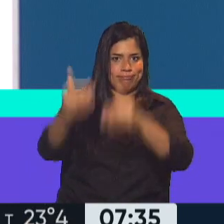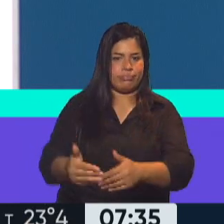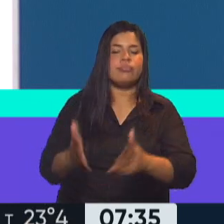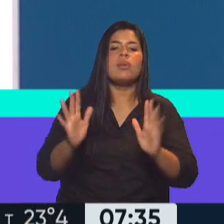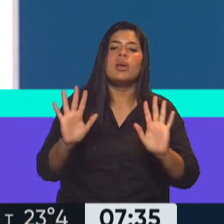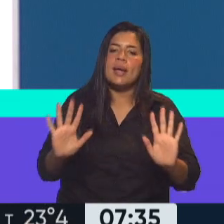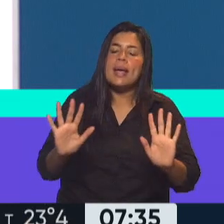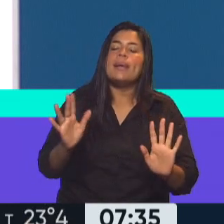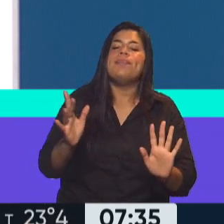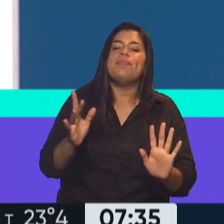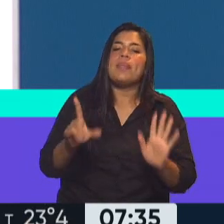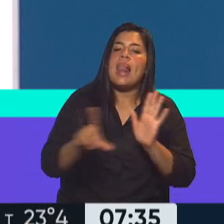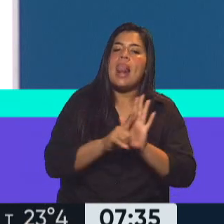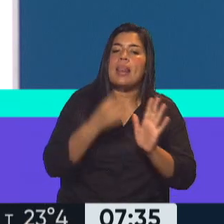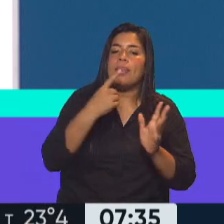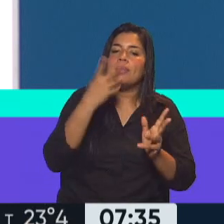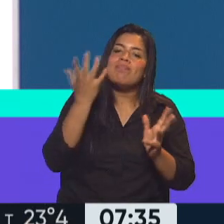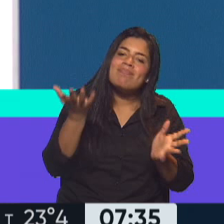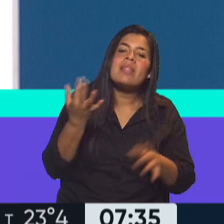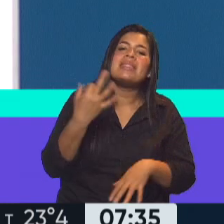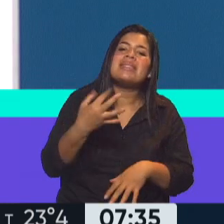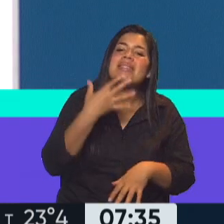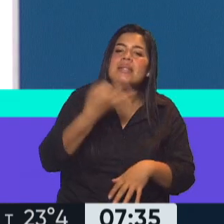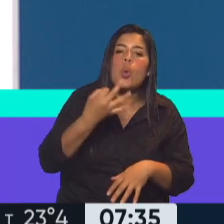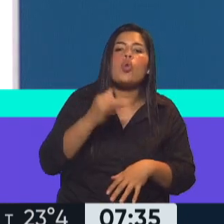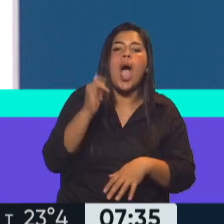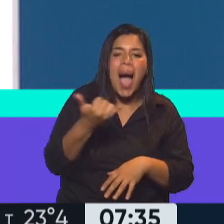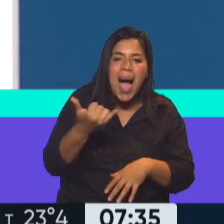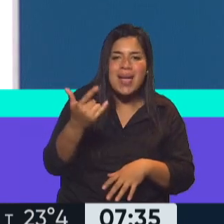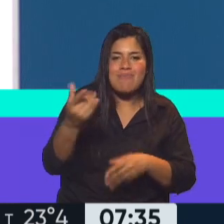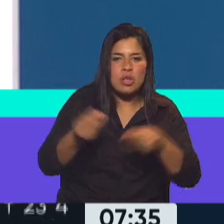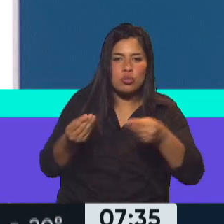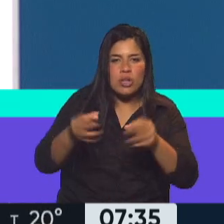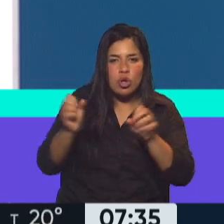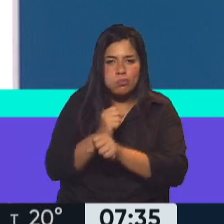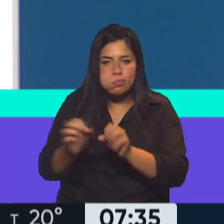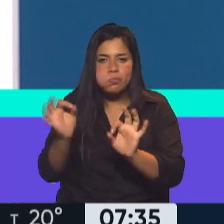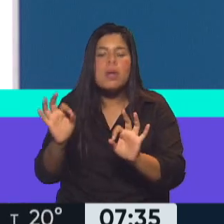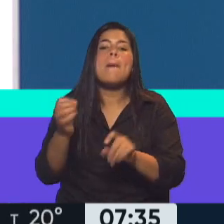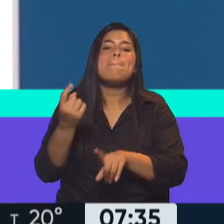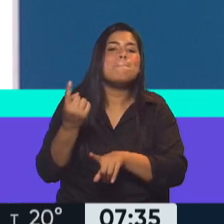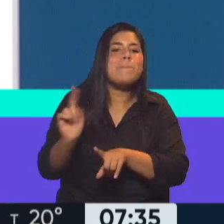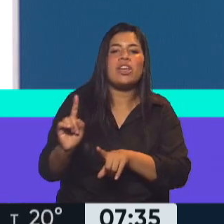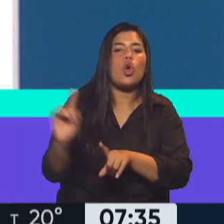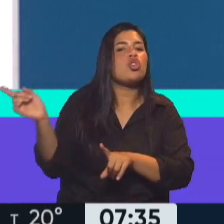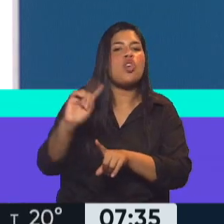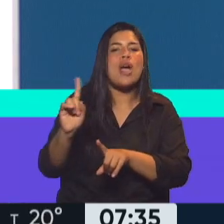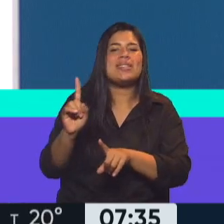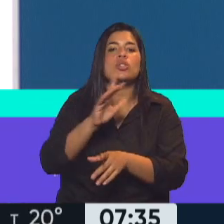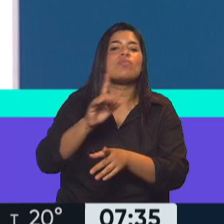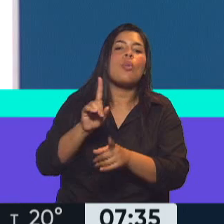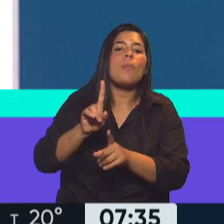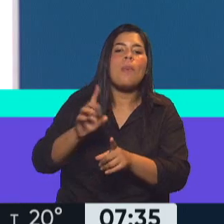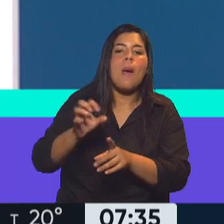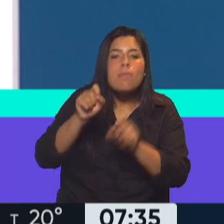haber presupuesto, pero va a ser una prórroga del presupuesto de este año. No va a haber un presupuesto concreto para 2022 con todas